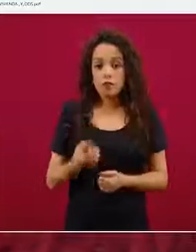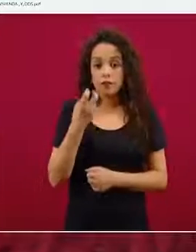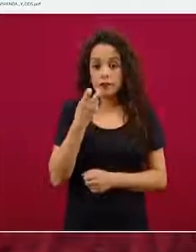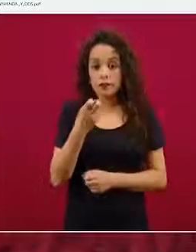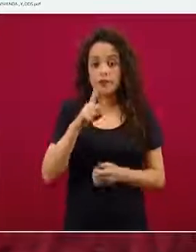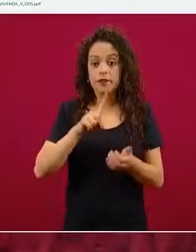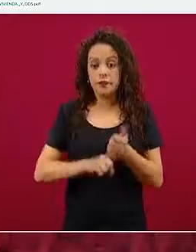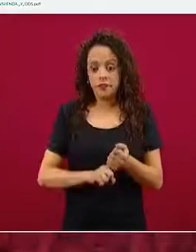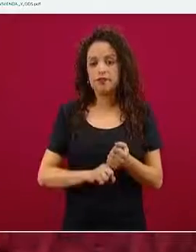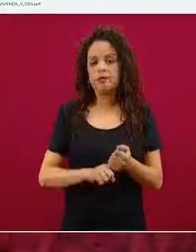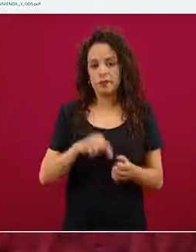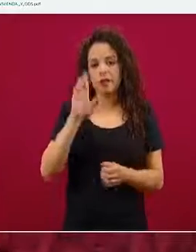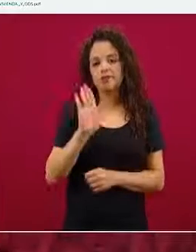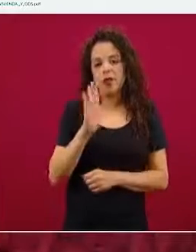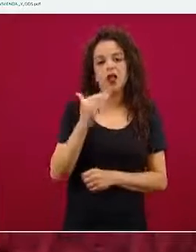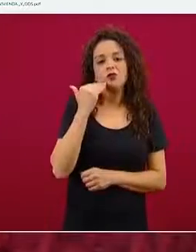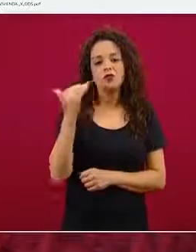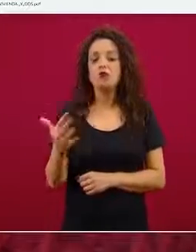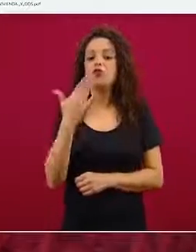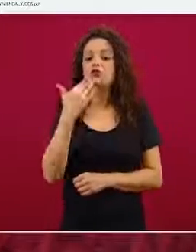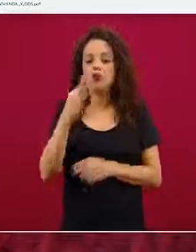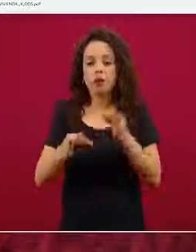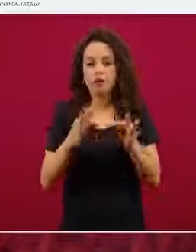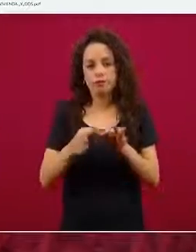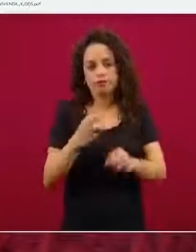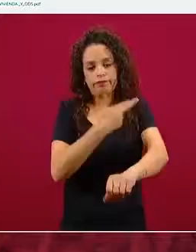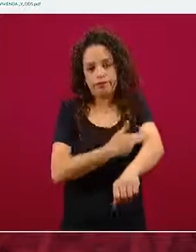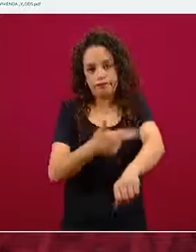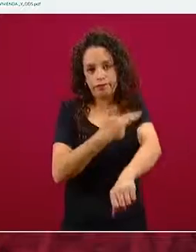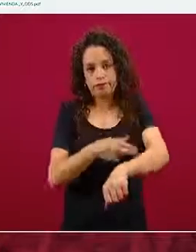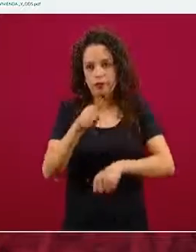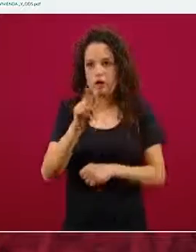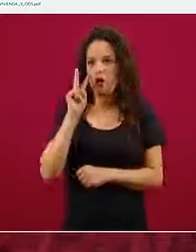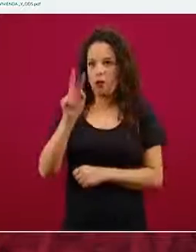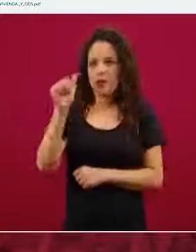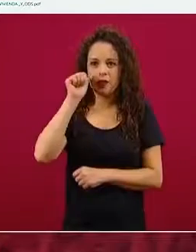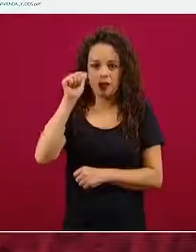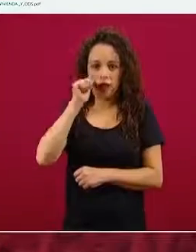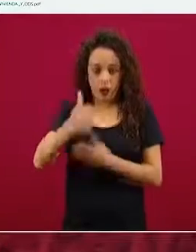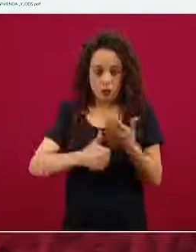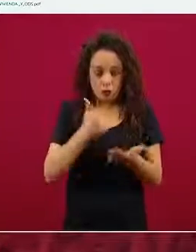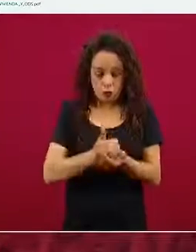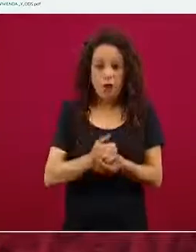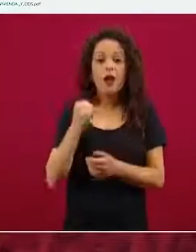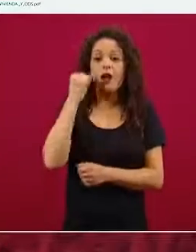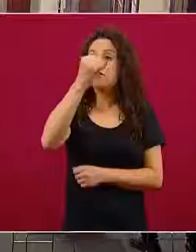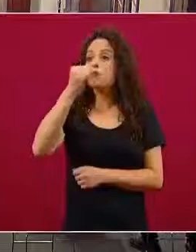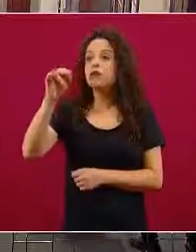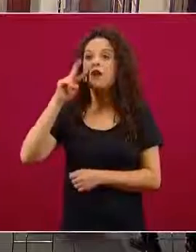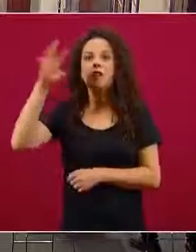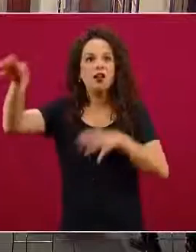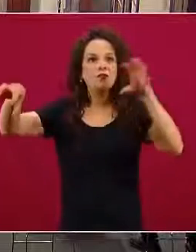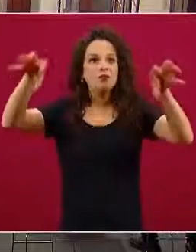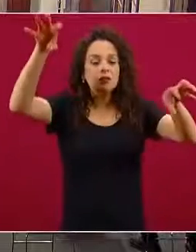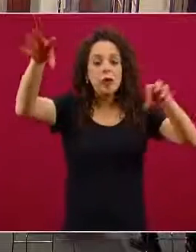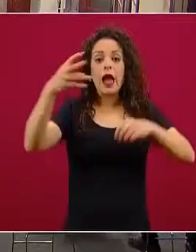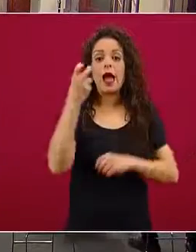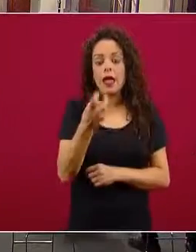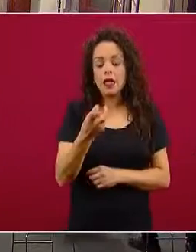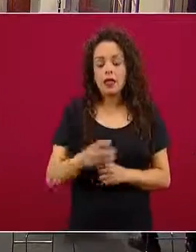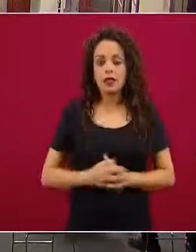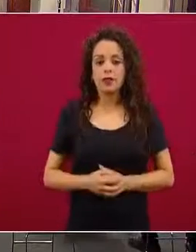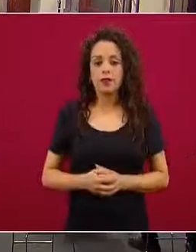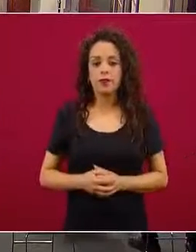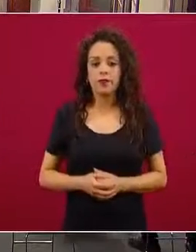asentamientos irregulares, que seguramente todos los han visto en las periferias de las ciudades. Las condiciones de vida en estos asentamientos son